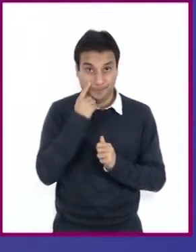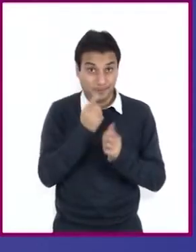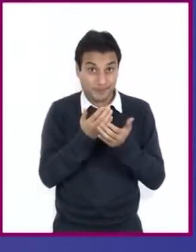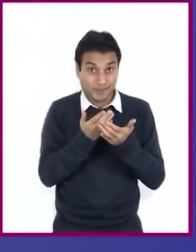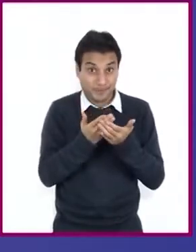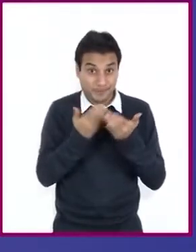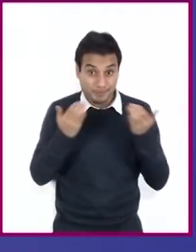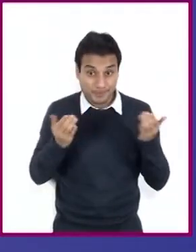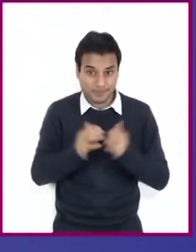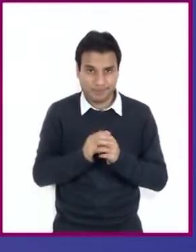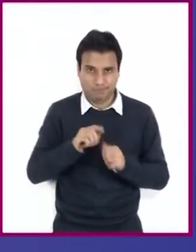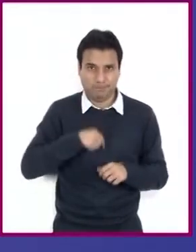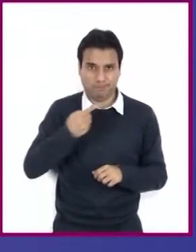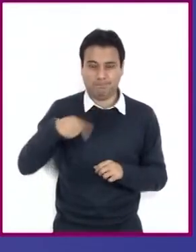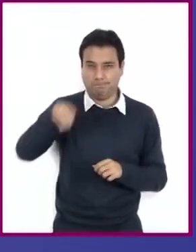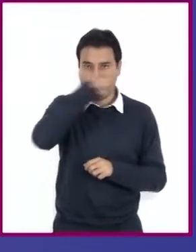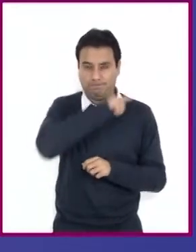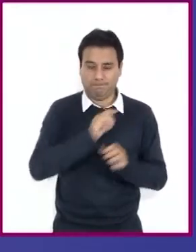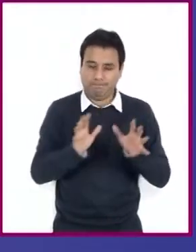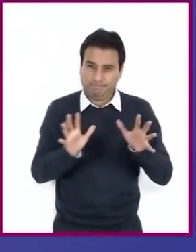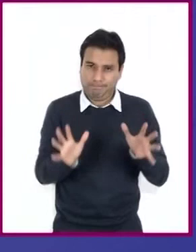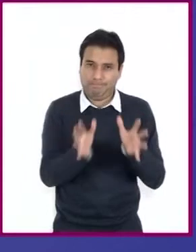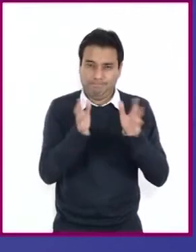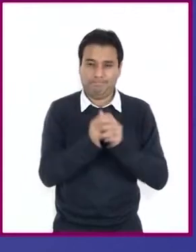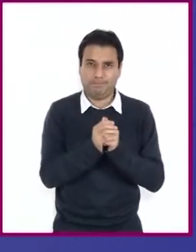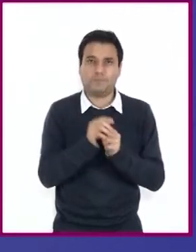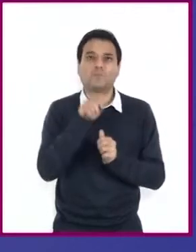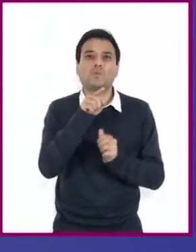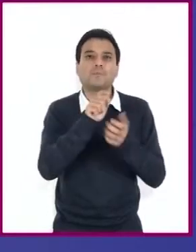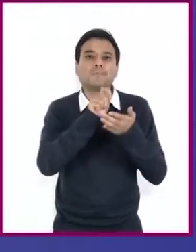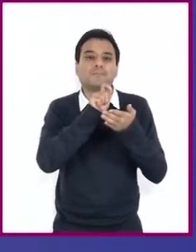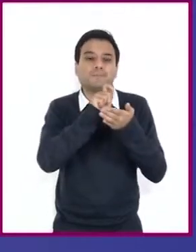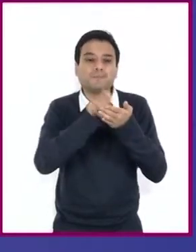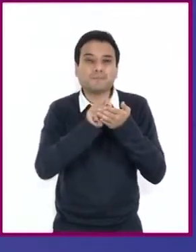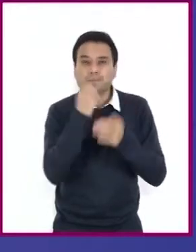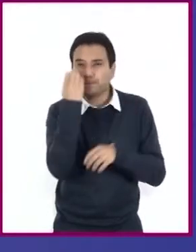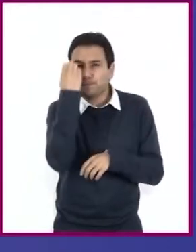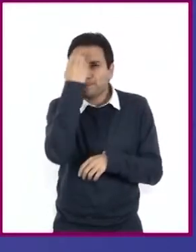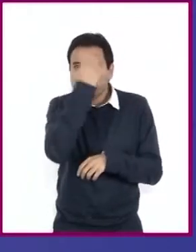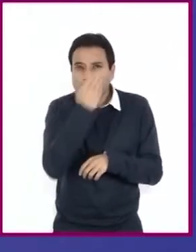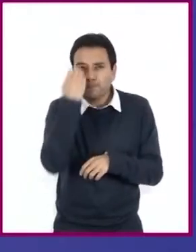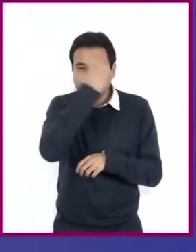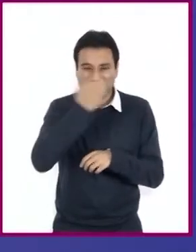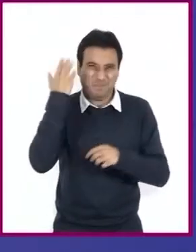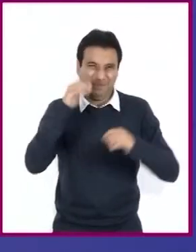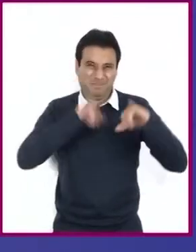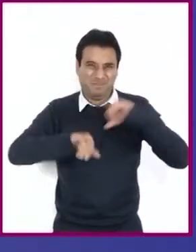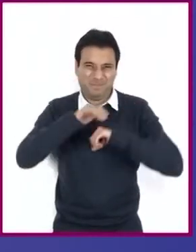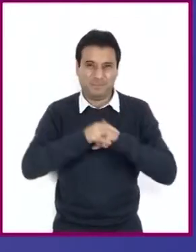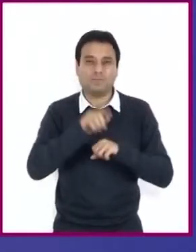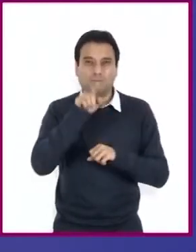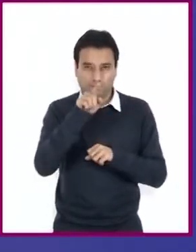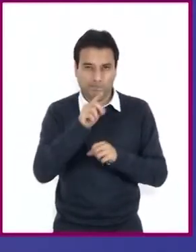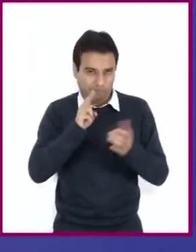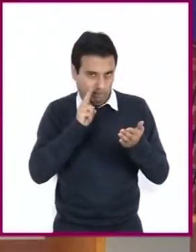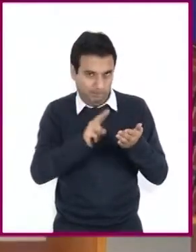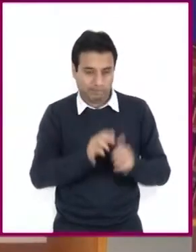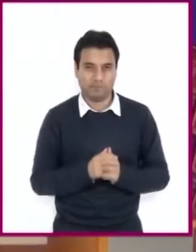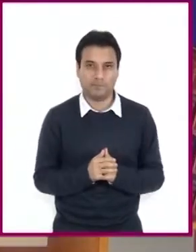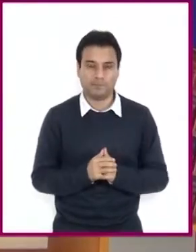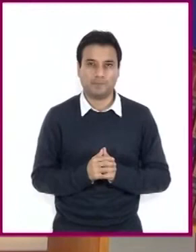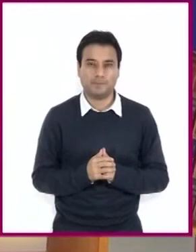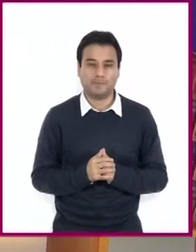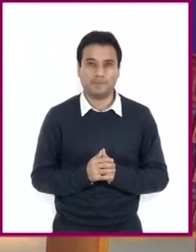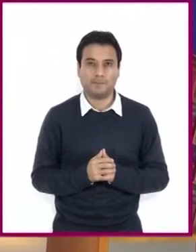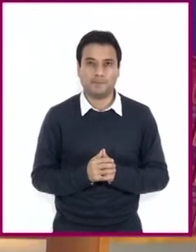los invito a que realicen y analicen sus propias notas de observación de un experimento científico. Tengan a